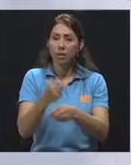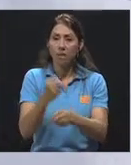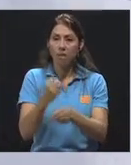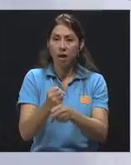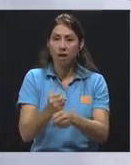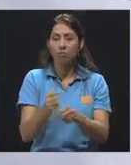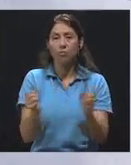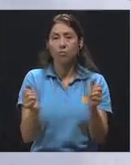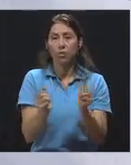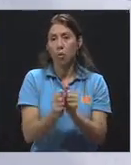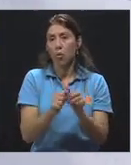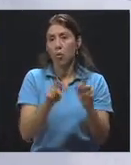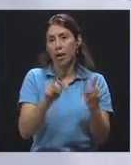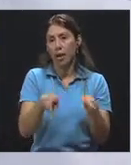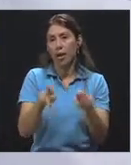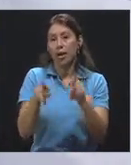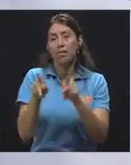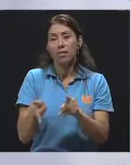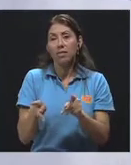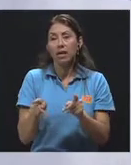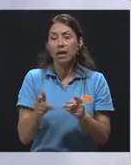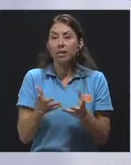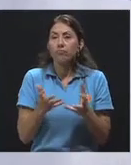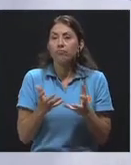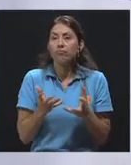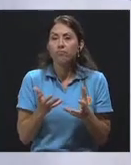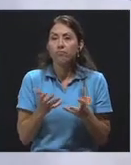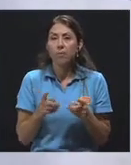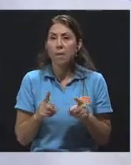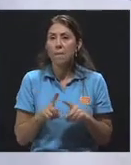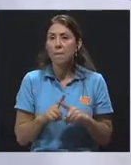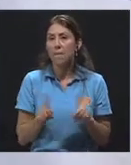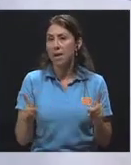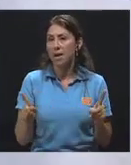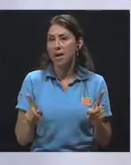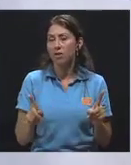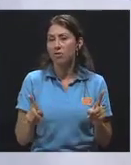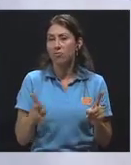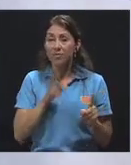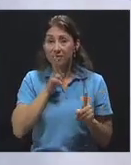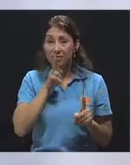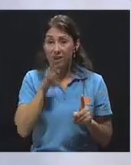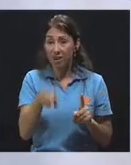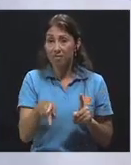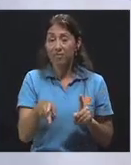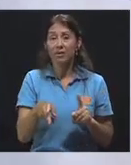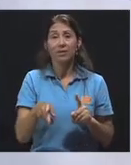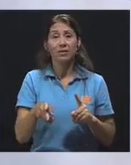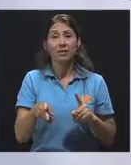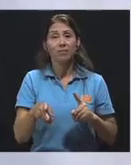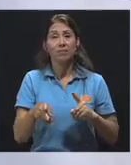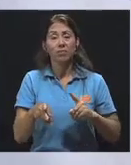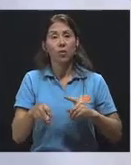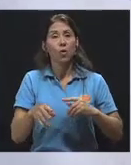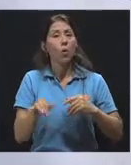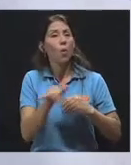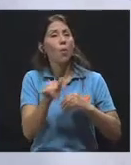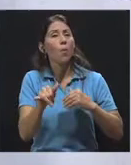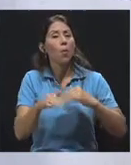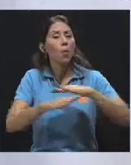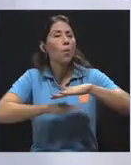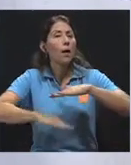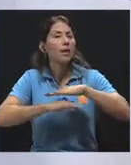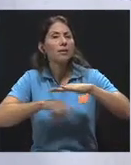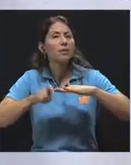gente que tenga estas inquietudes, pero digamos el piso del que se parte es más bajo, en el sentido de